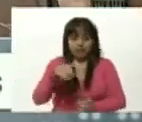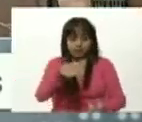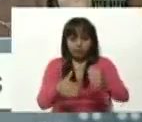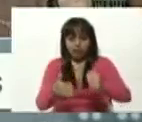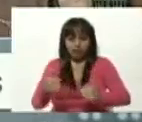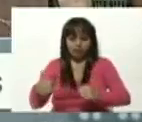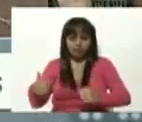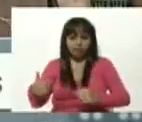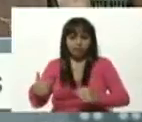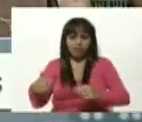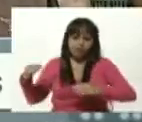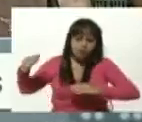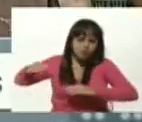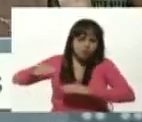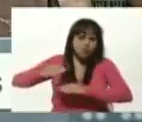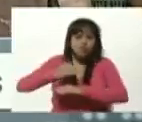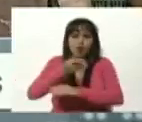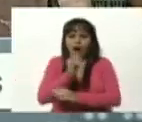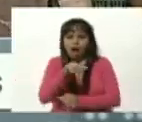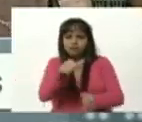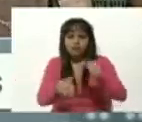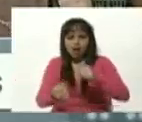arrancando por allá,